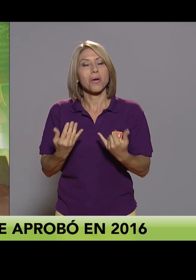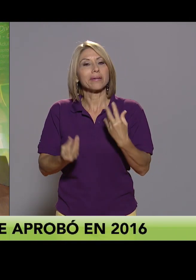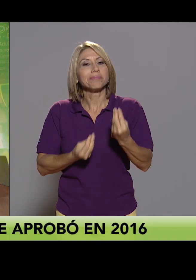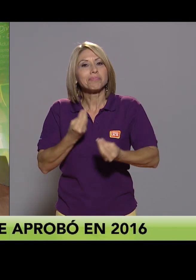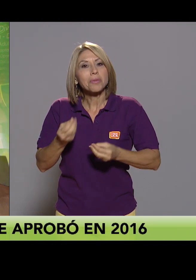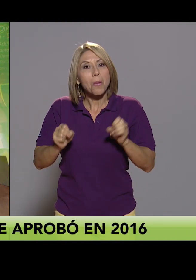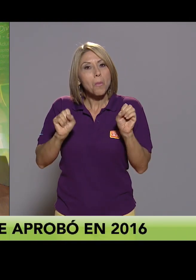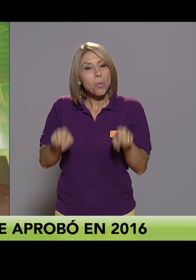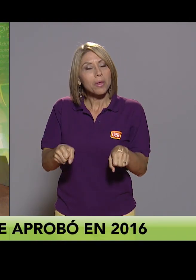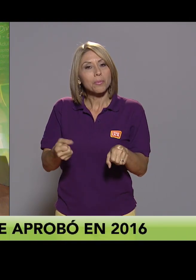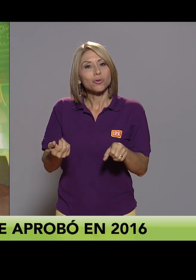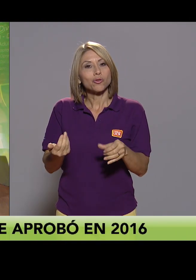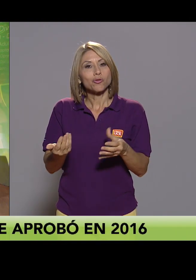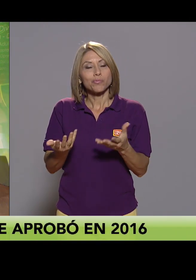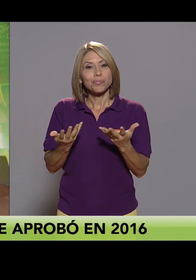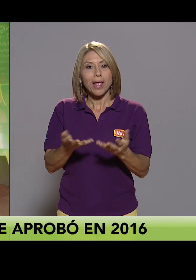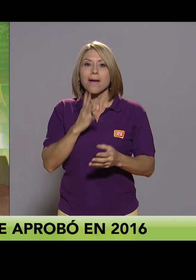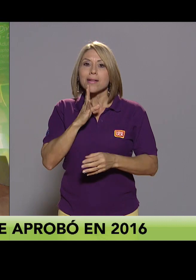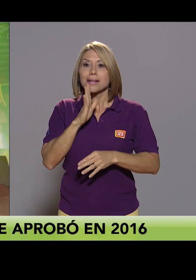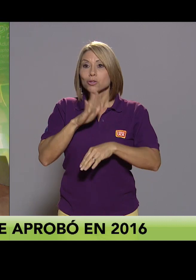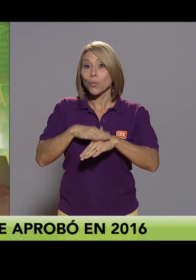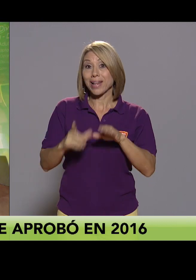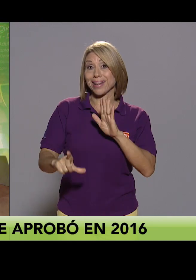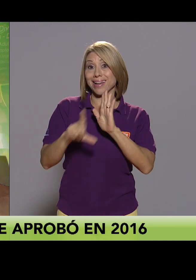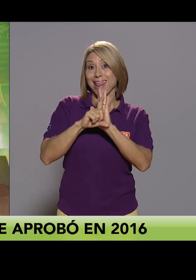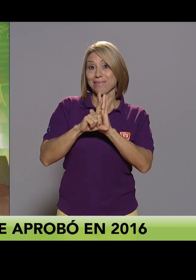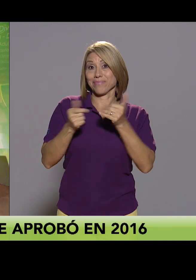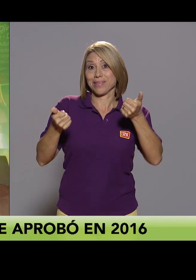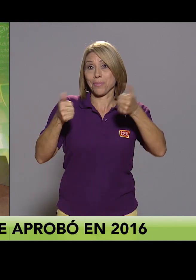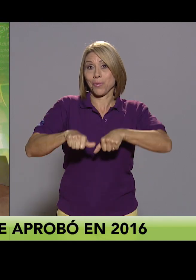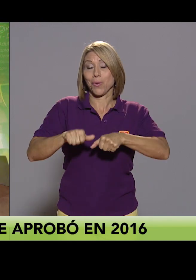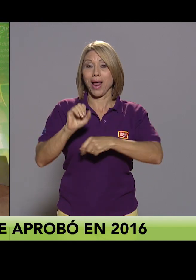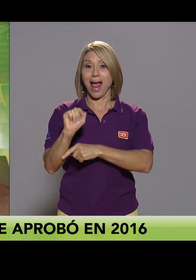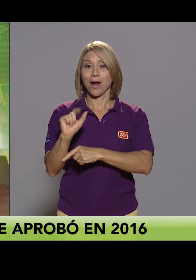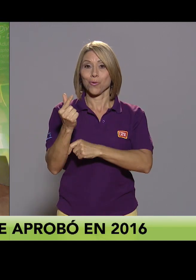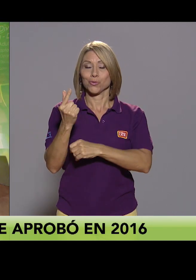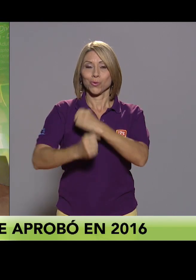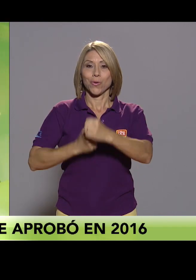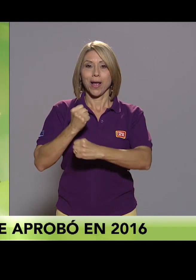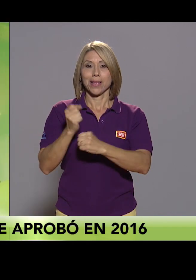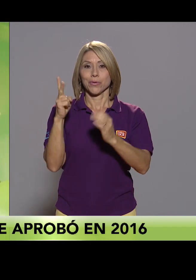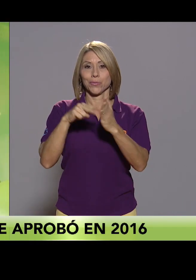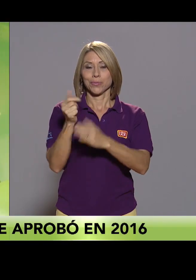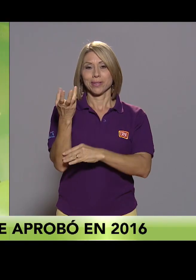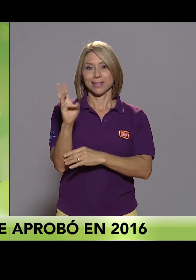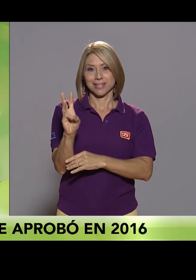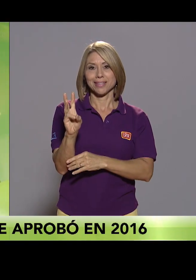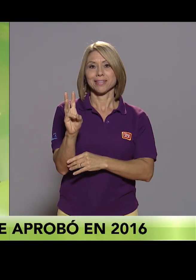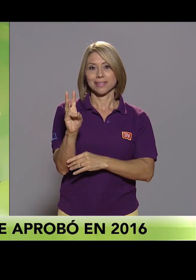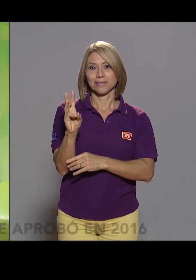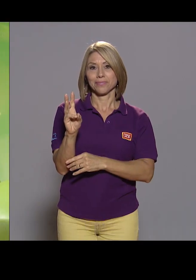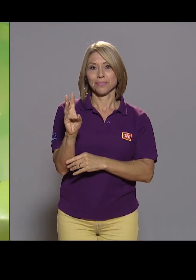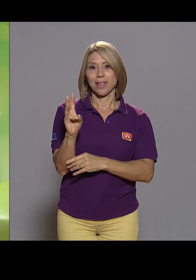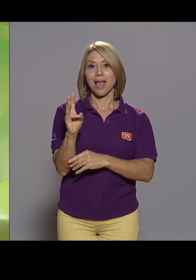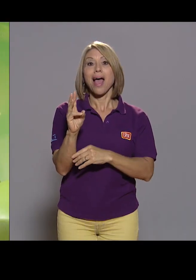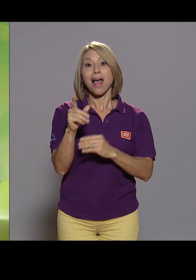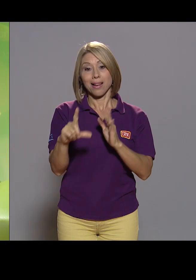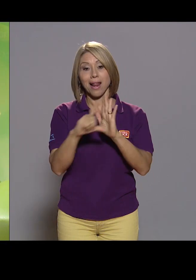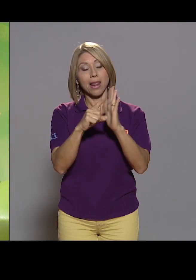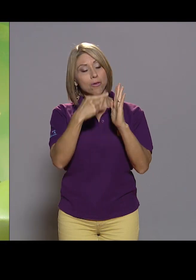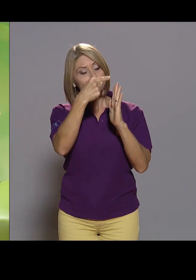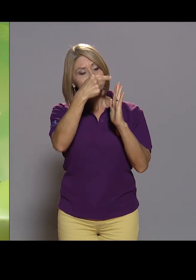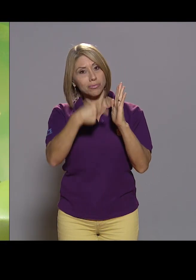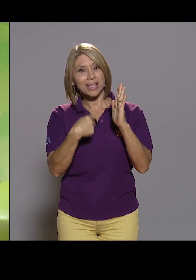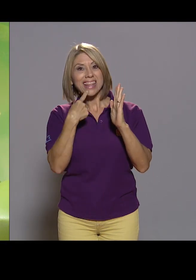que pudiéramos retomar esto. La ley se aprobó en agosto de 2016 y indica en